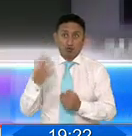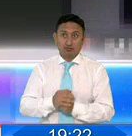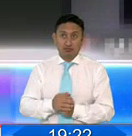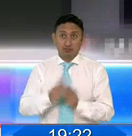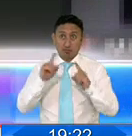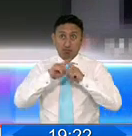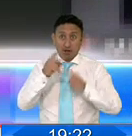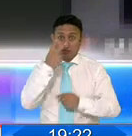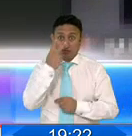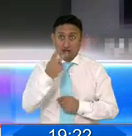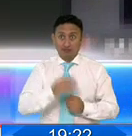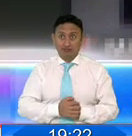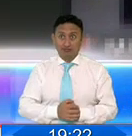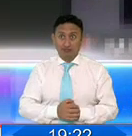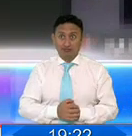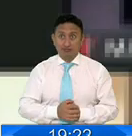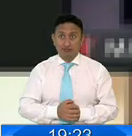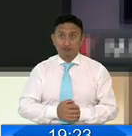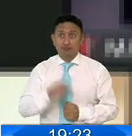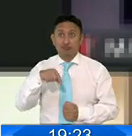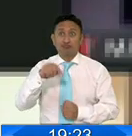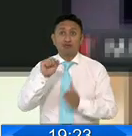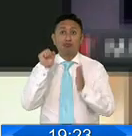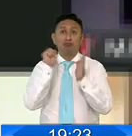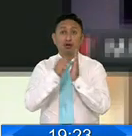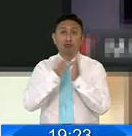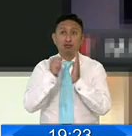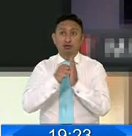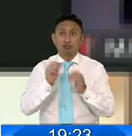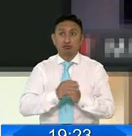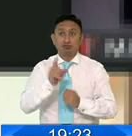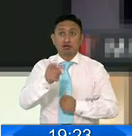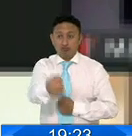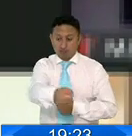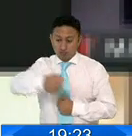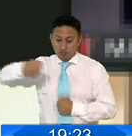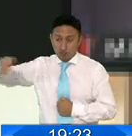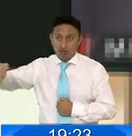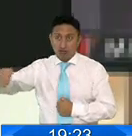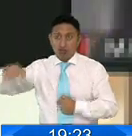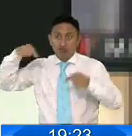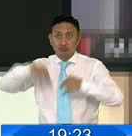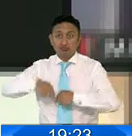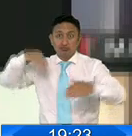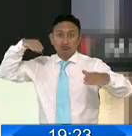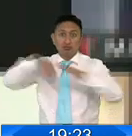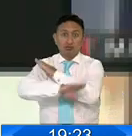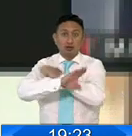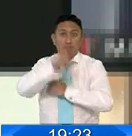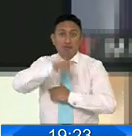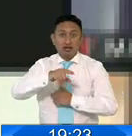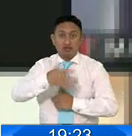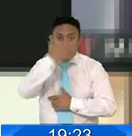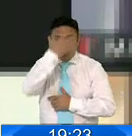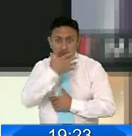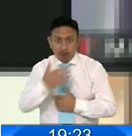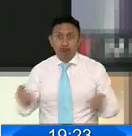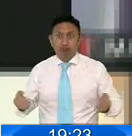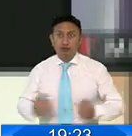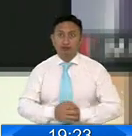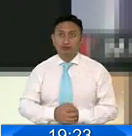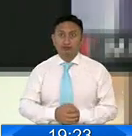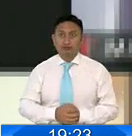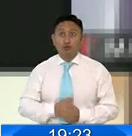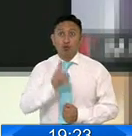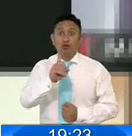preste atención. De pronto, al parecer, tocan la puerta. Una persona abre y de inmediato ingresan los presuntos malhechores.